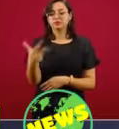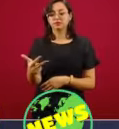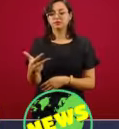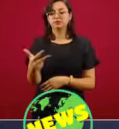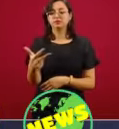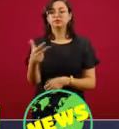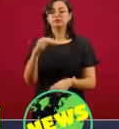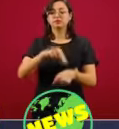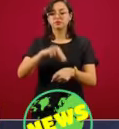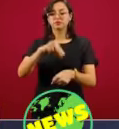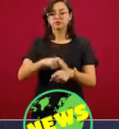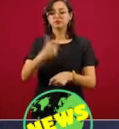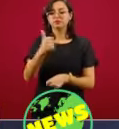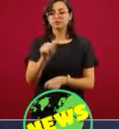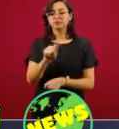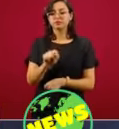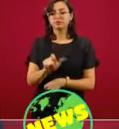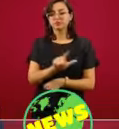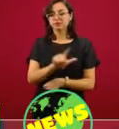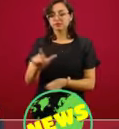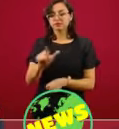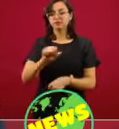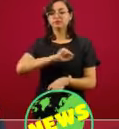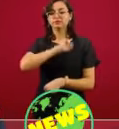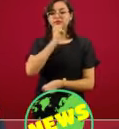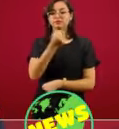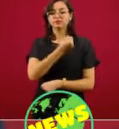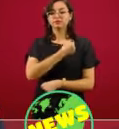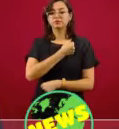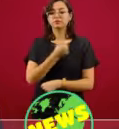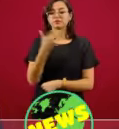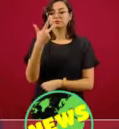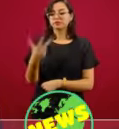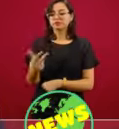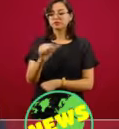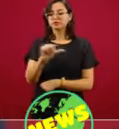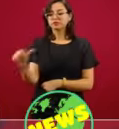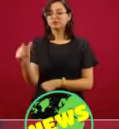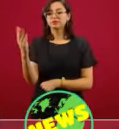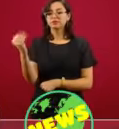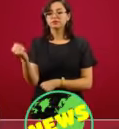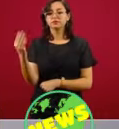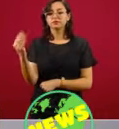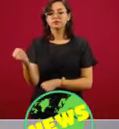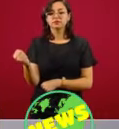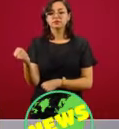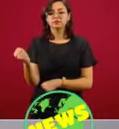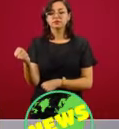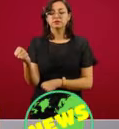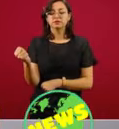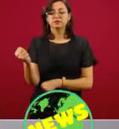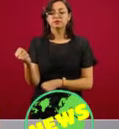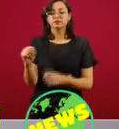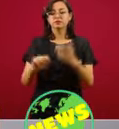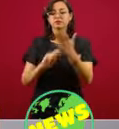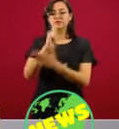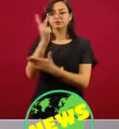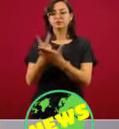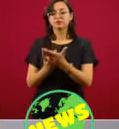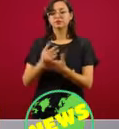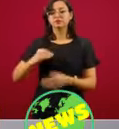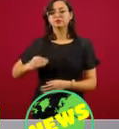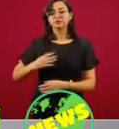doctor Hugo López-Gatell, salud. Y de 8 a 9, los programas de